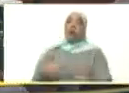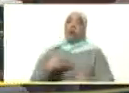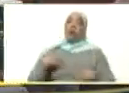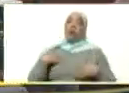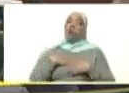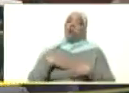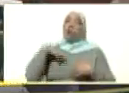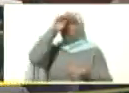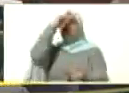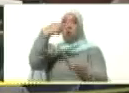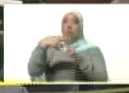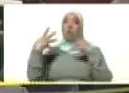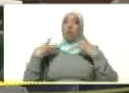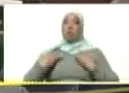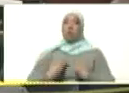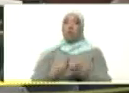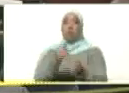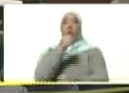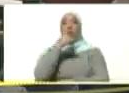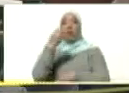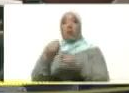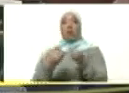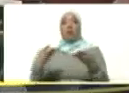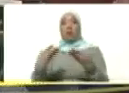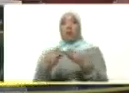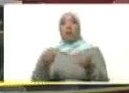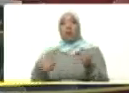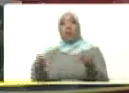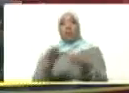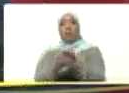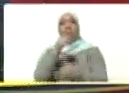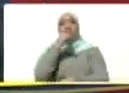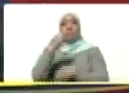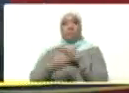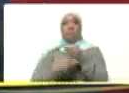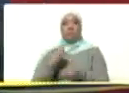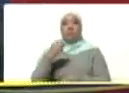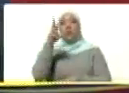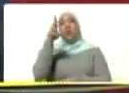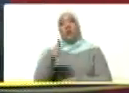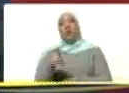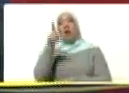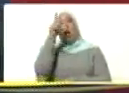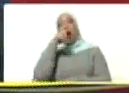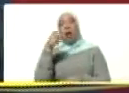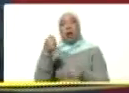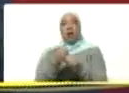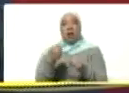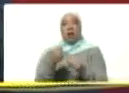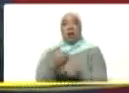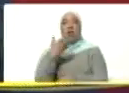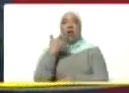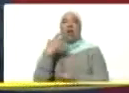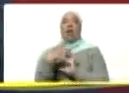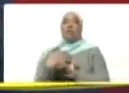honrados de acoger en su seno a los miembros de esta alianza que durante todos sus años han sido ejemplo de